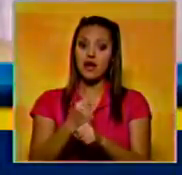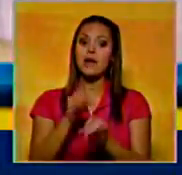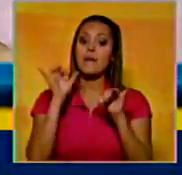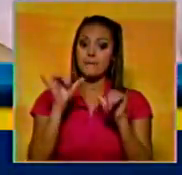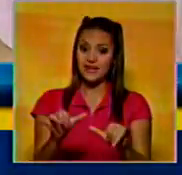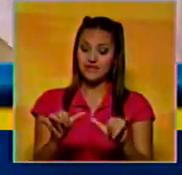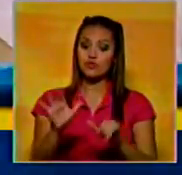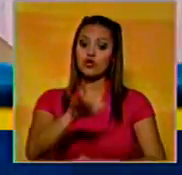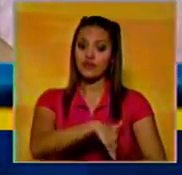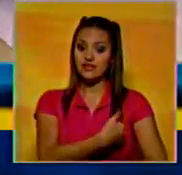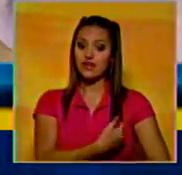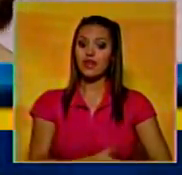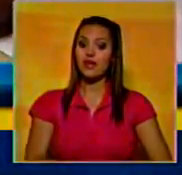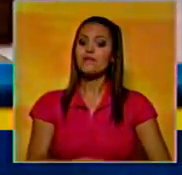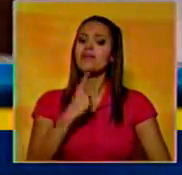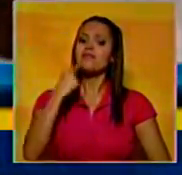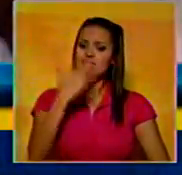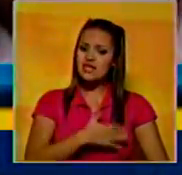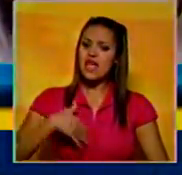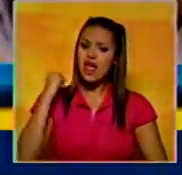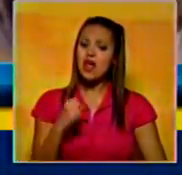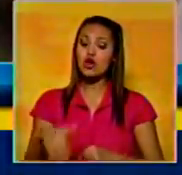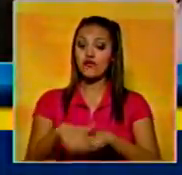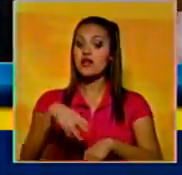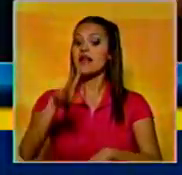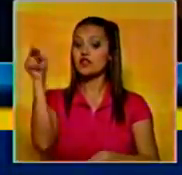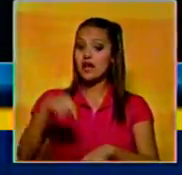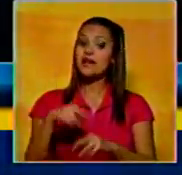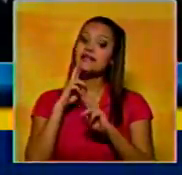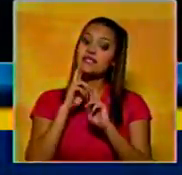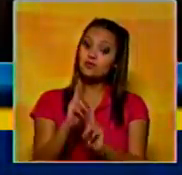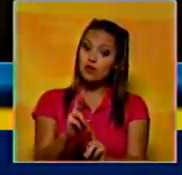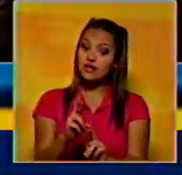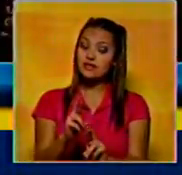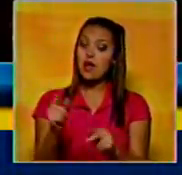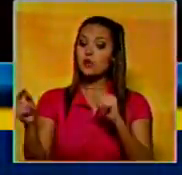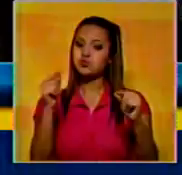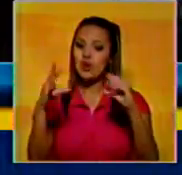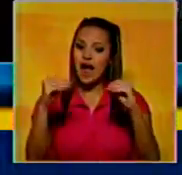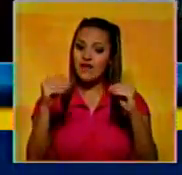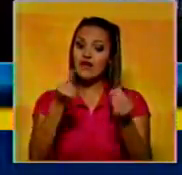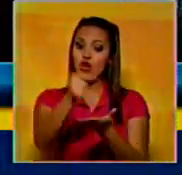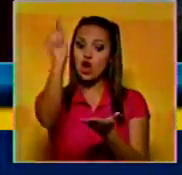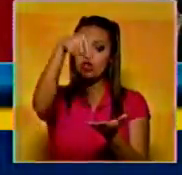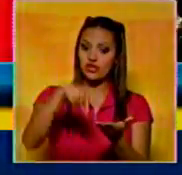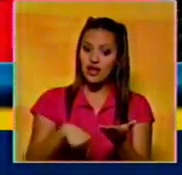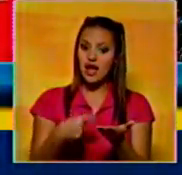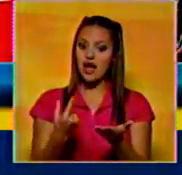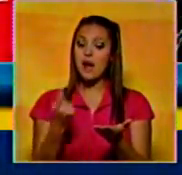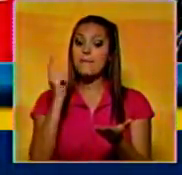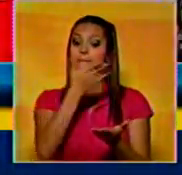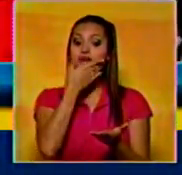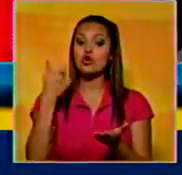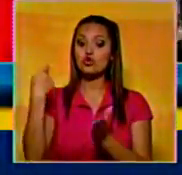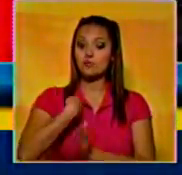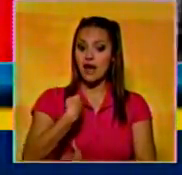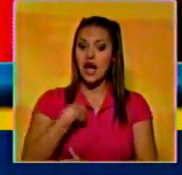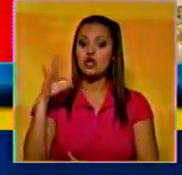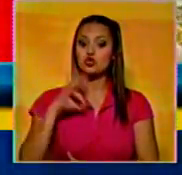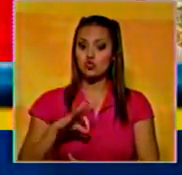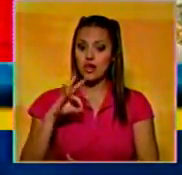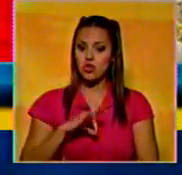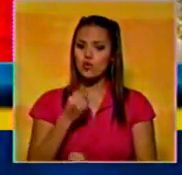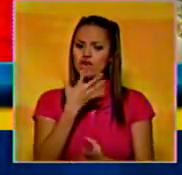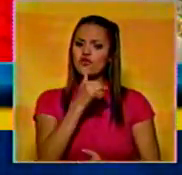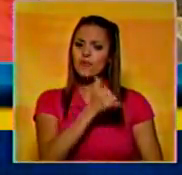esta casa de estudio, quienes exigen al gobierno nacional dar respuesta a la discusión del contrato colectivo y mejoras salariales. Escuchemos